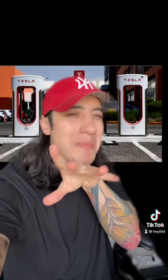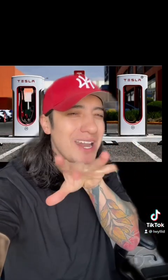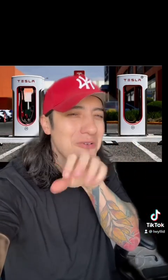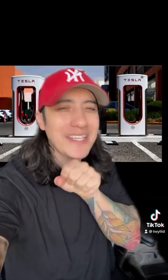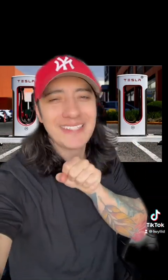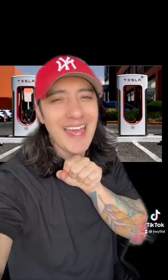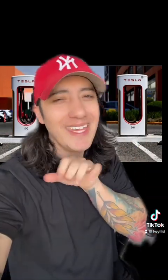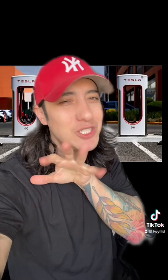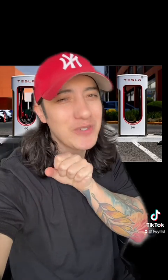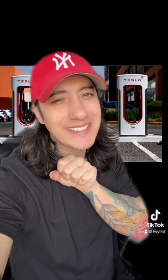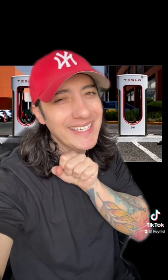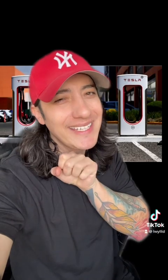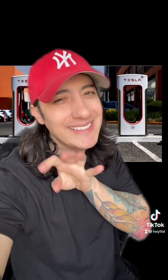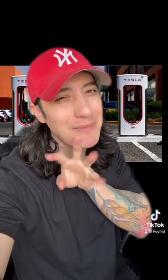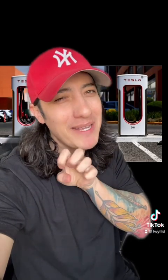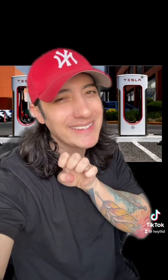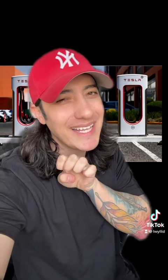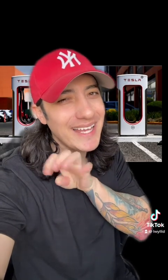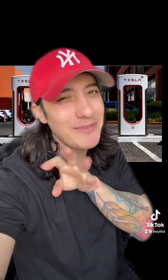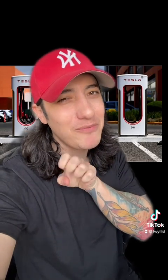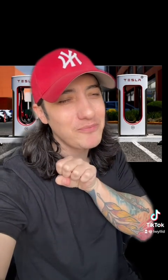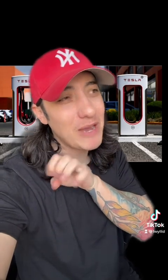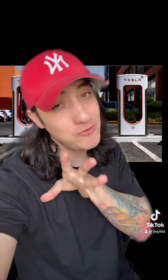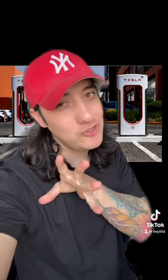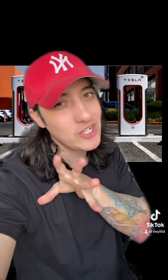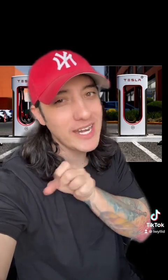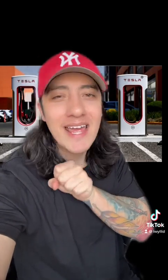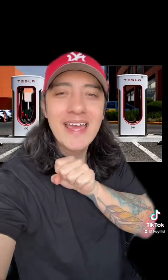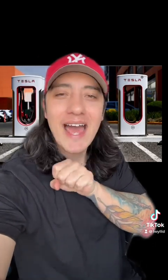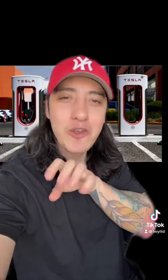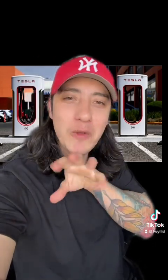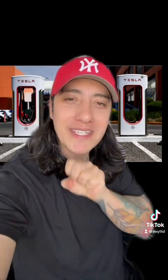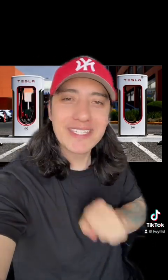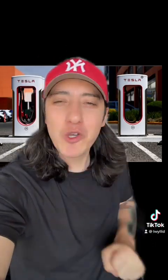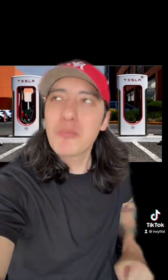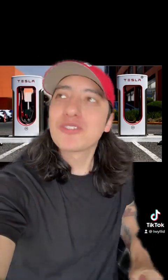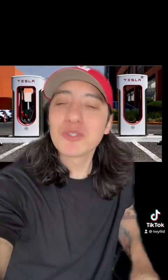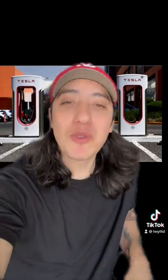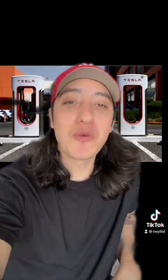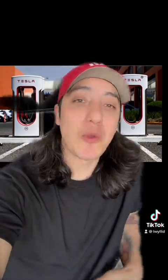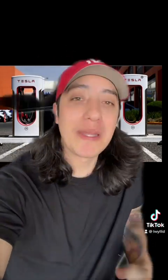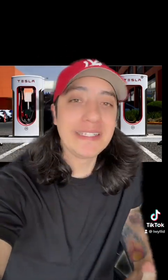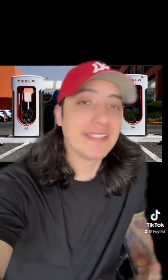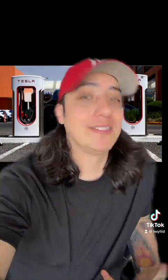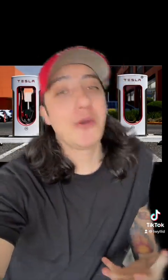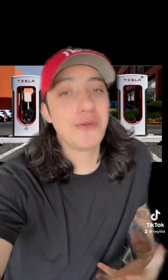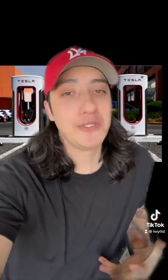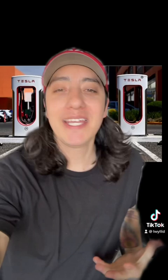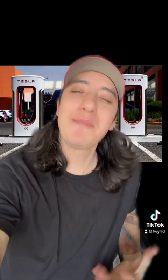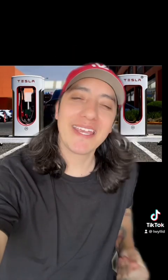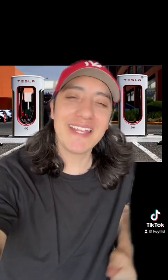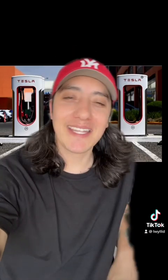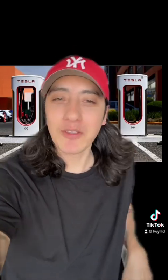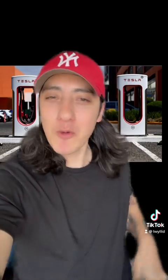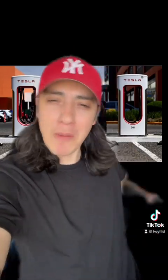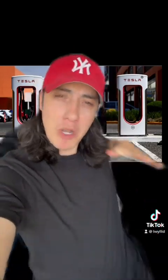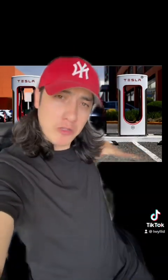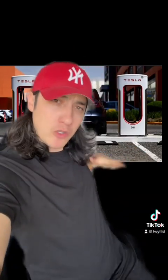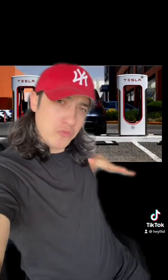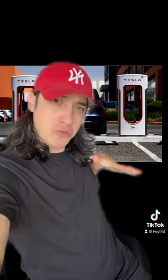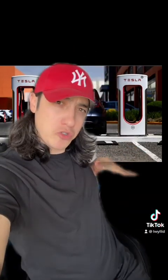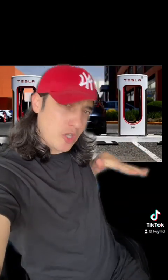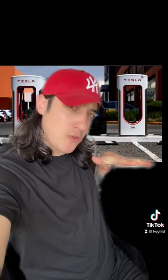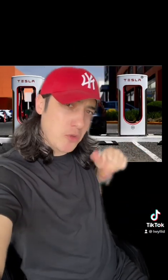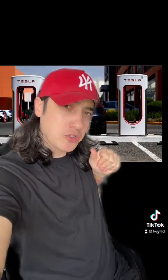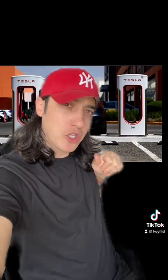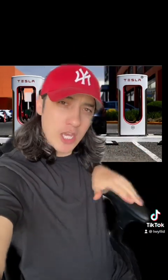económica. Lo malo que se ha hecho es que esta planta va a funcionar al 95% de automatización. O sea que imagínate, tengo una planta,